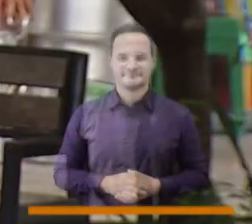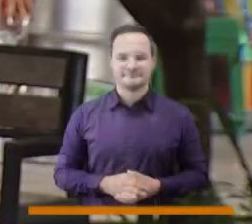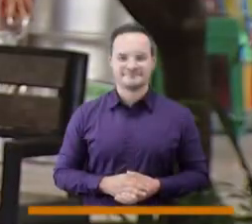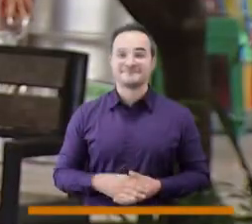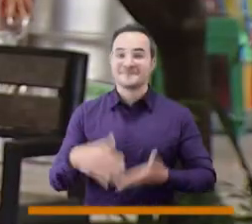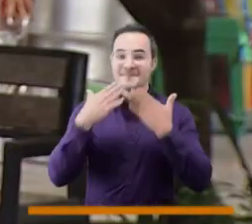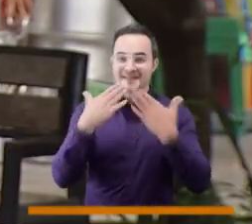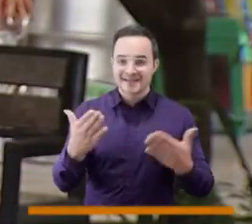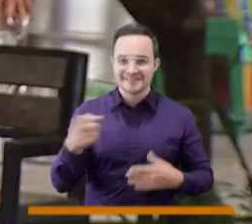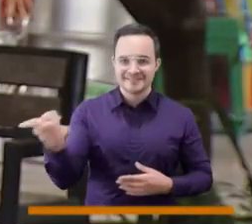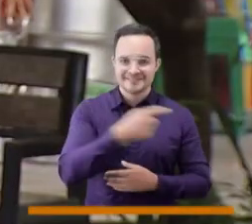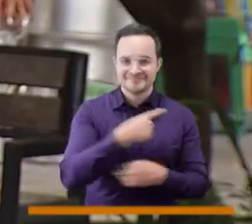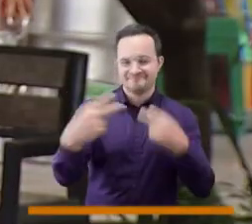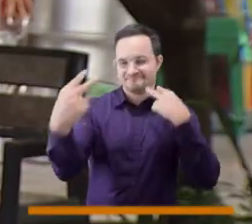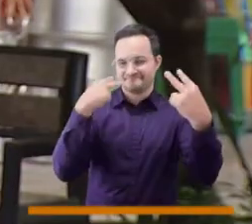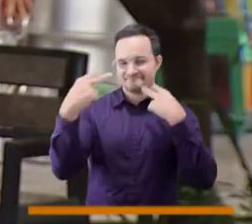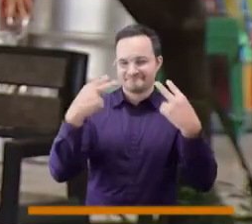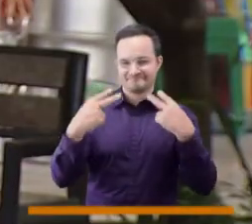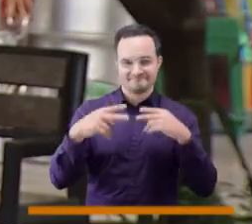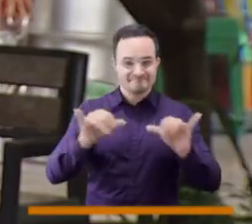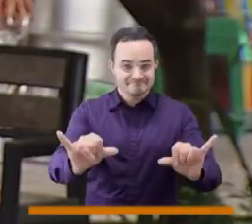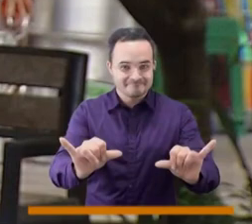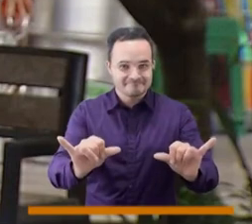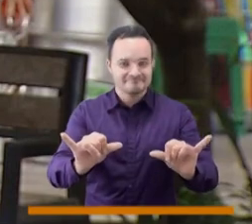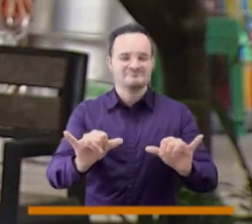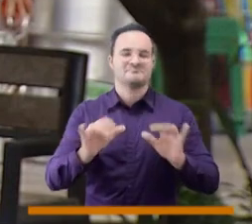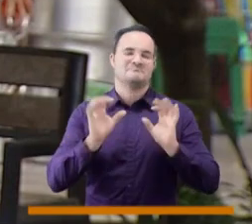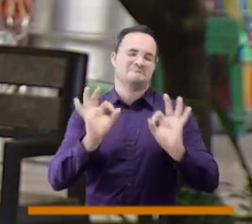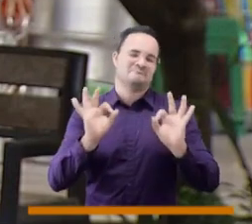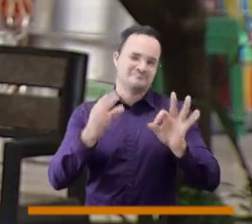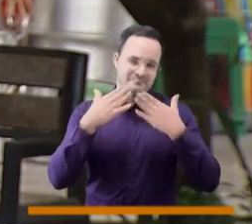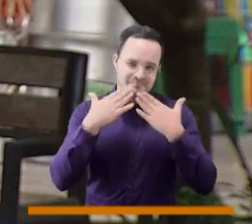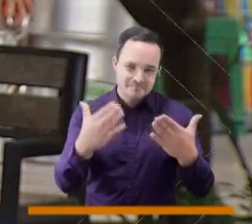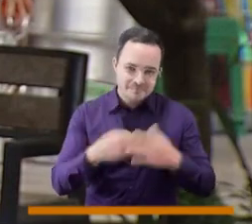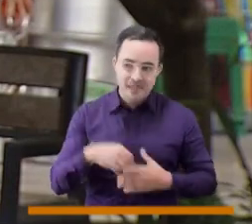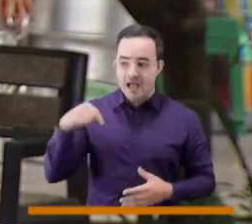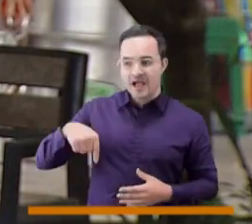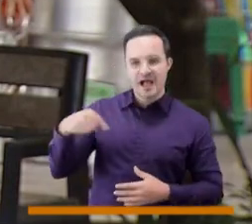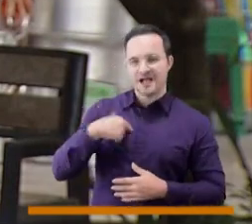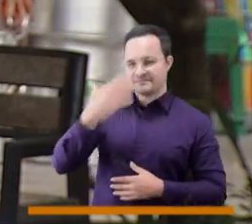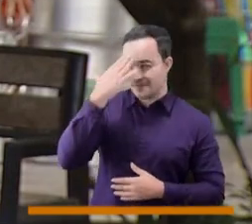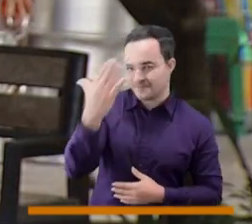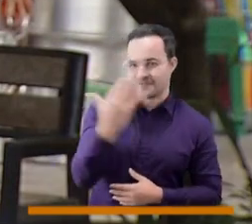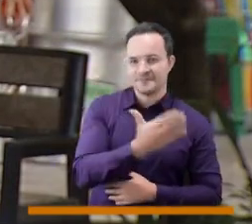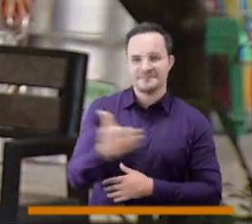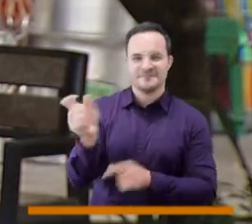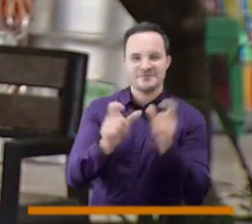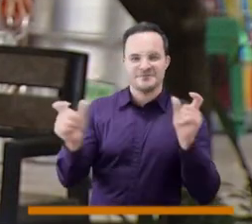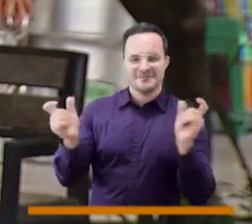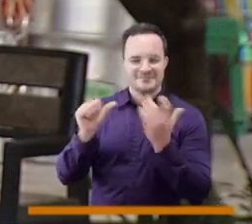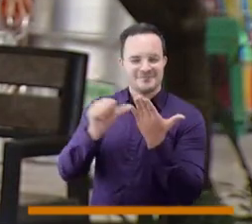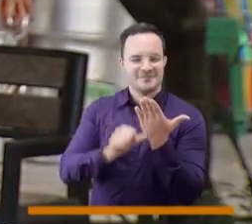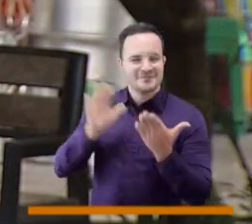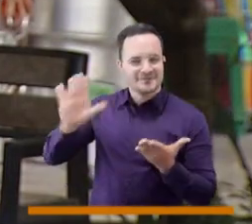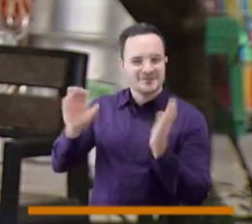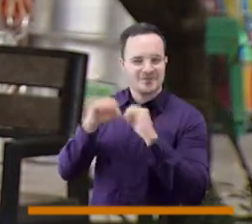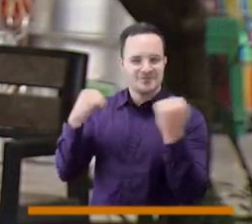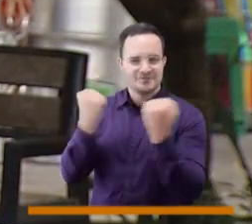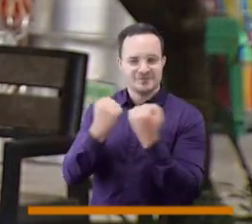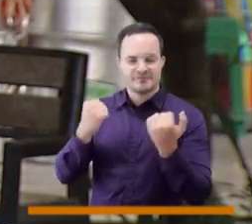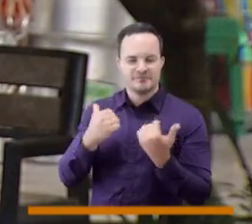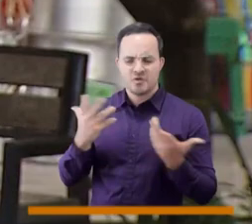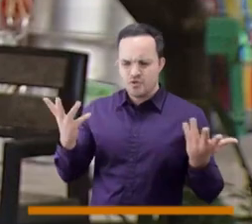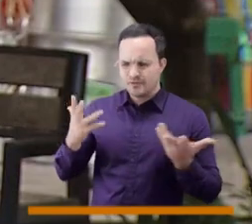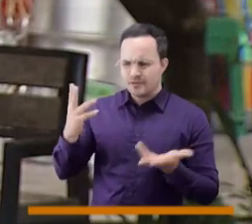Gracias por continuar con nosotros aquí en De Frente a la Gente, en pleno corazón de la ciudad de Medellín, en